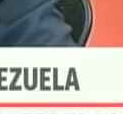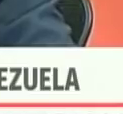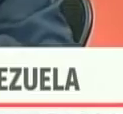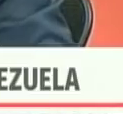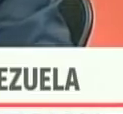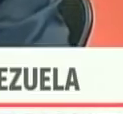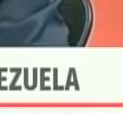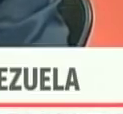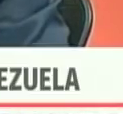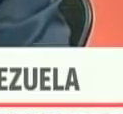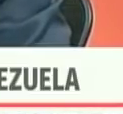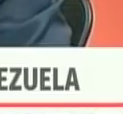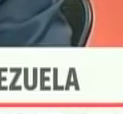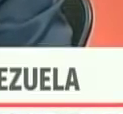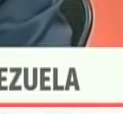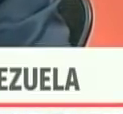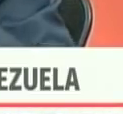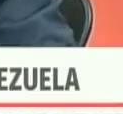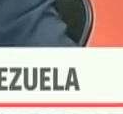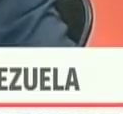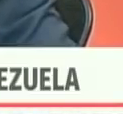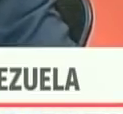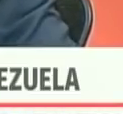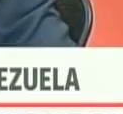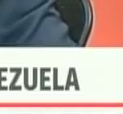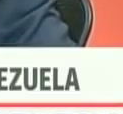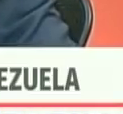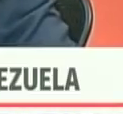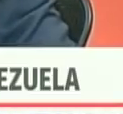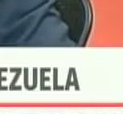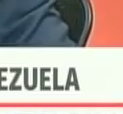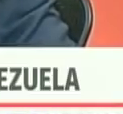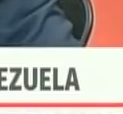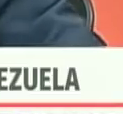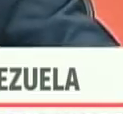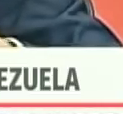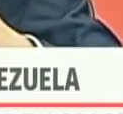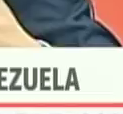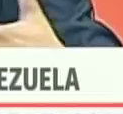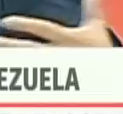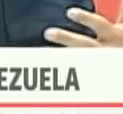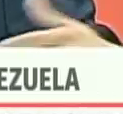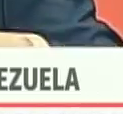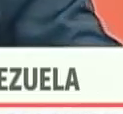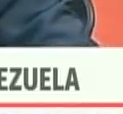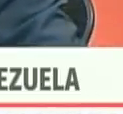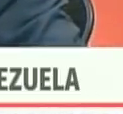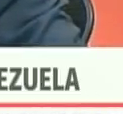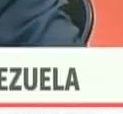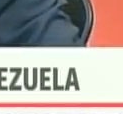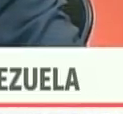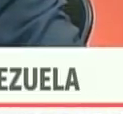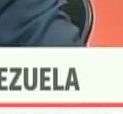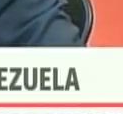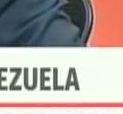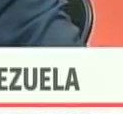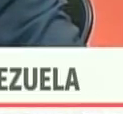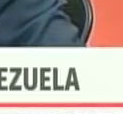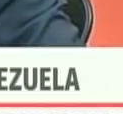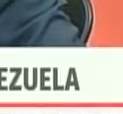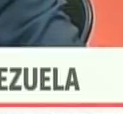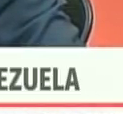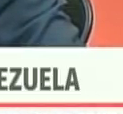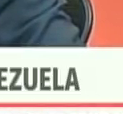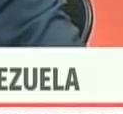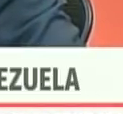disposición del pueblo de Venezuela, y como usted lo señalaba al comienzo, ahora falta la campaña comunicacional para difundir esto